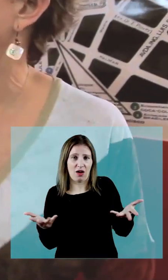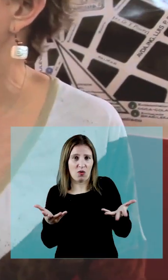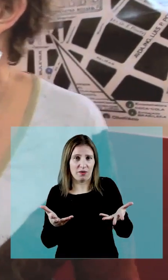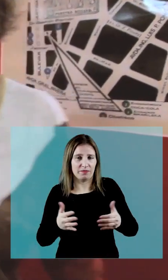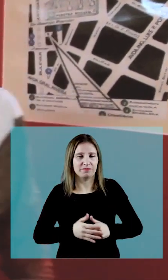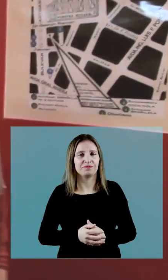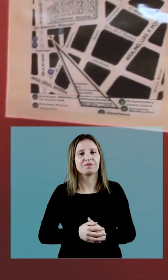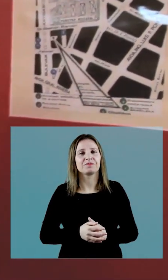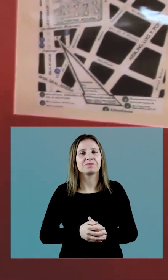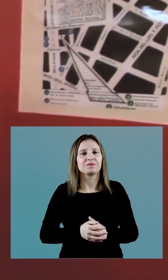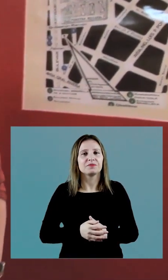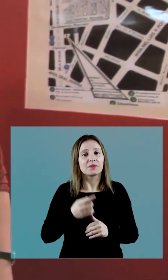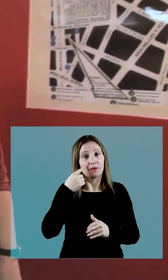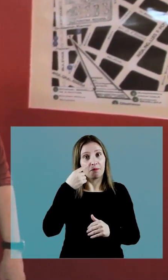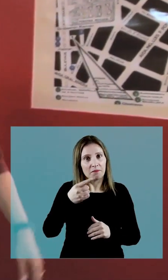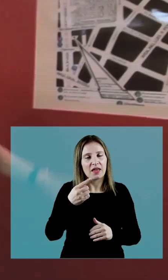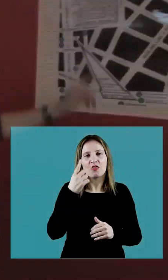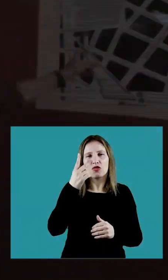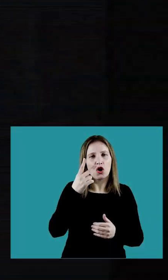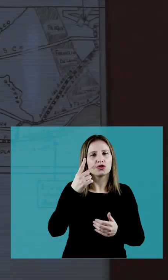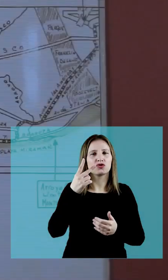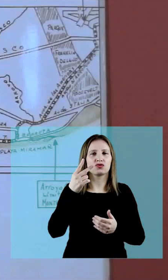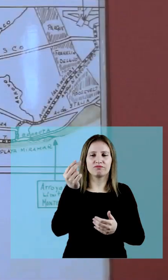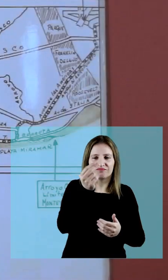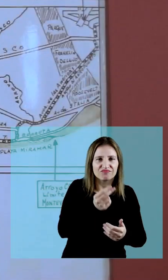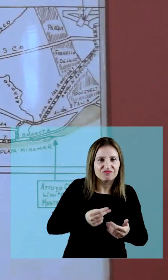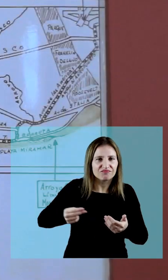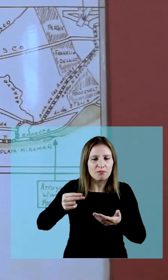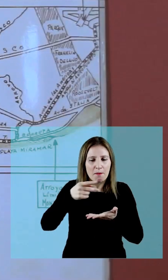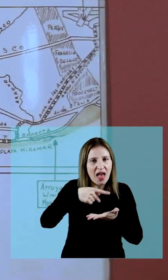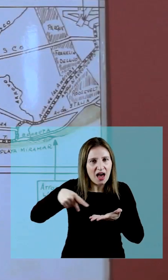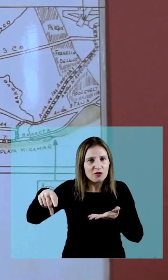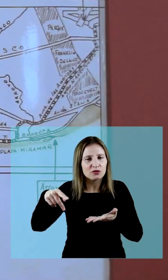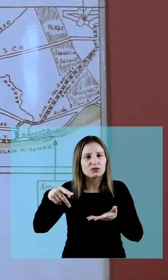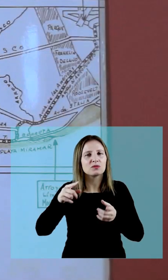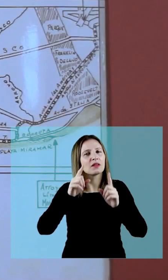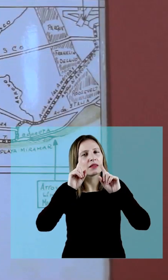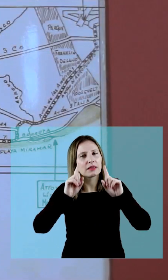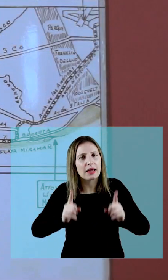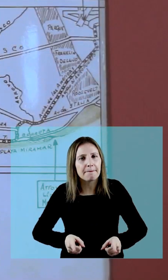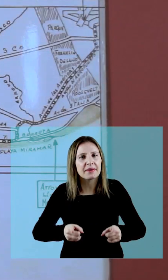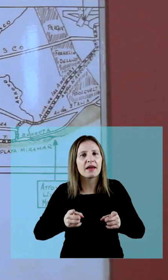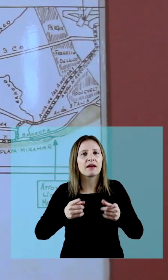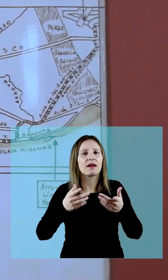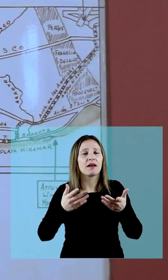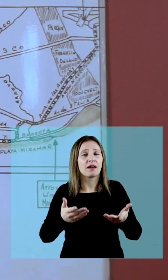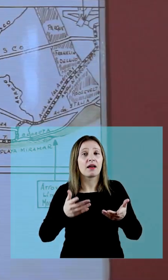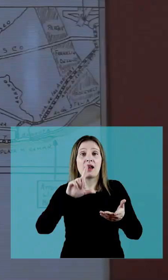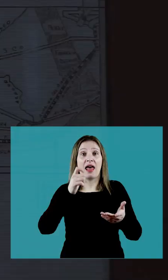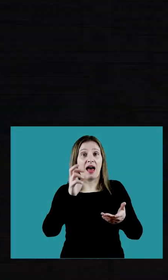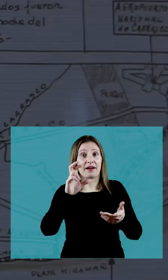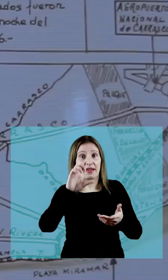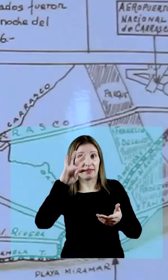Aquí tenemos dos planos, este y este, que también son de Rodríguez Larreta, los hizo en